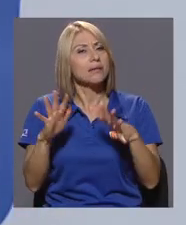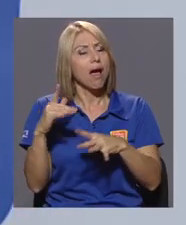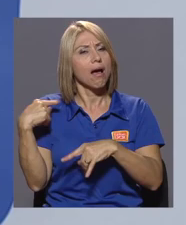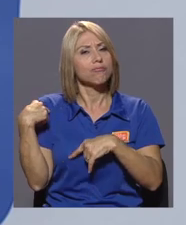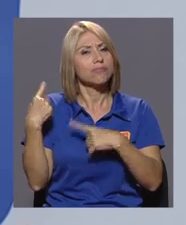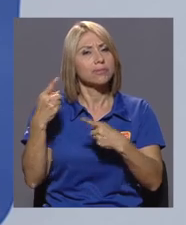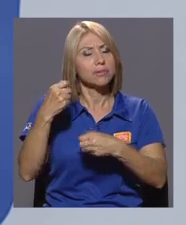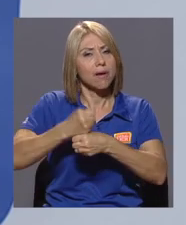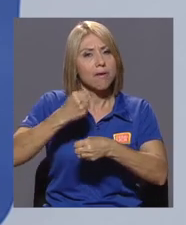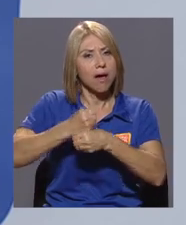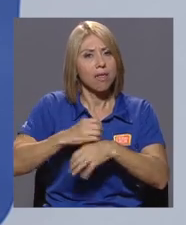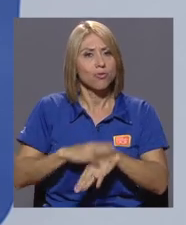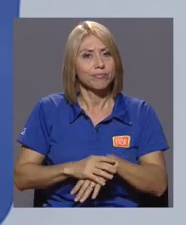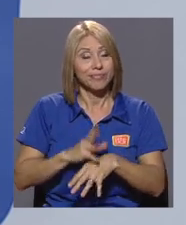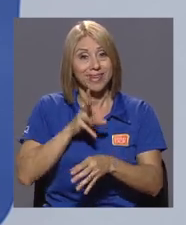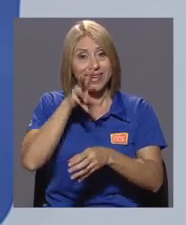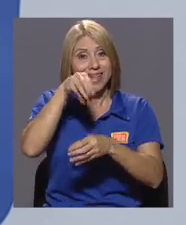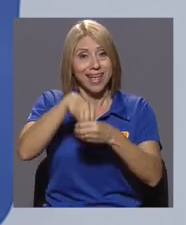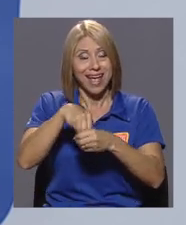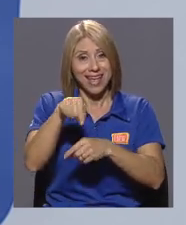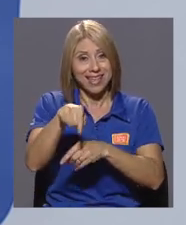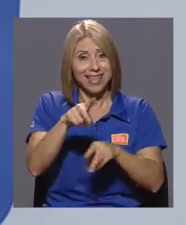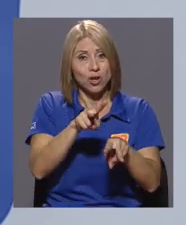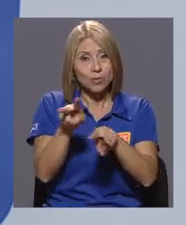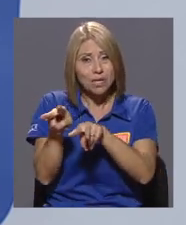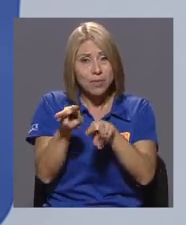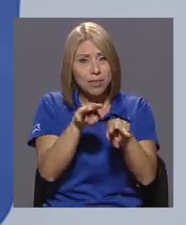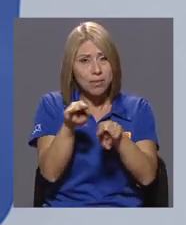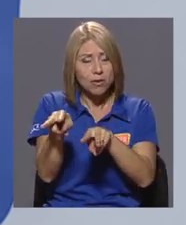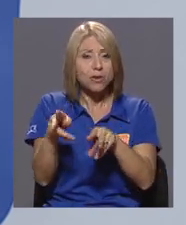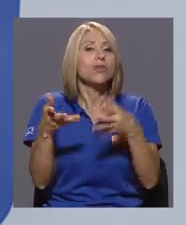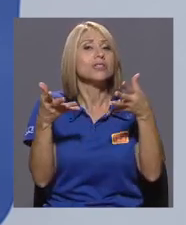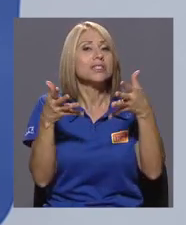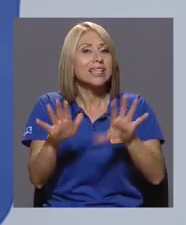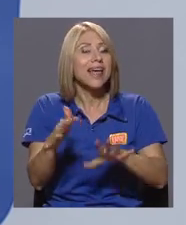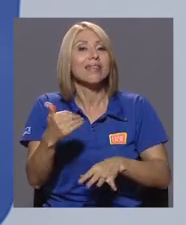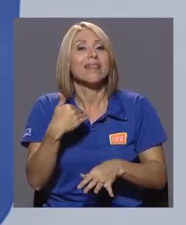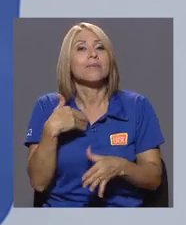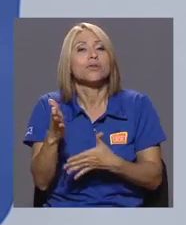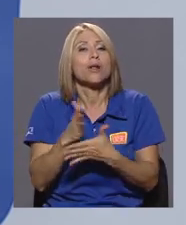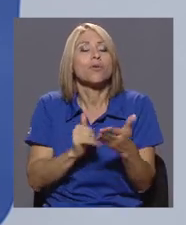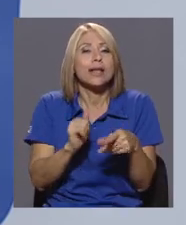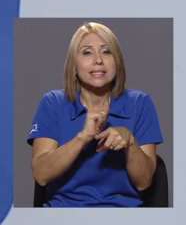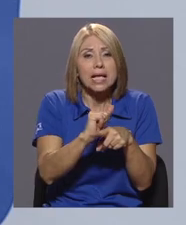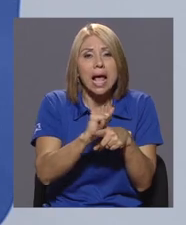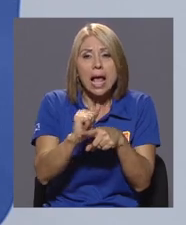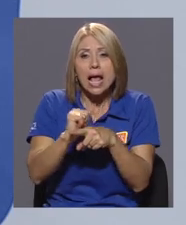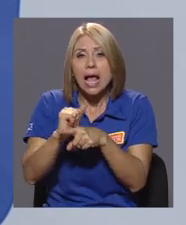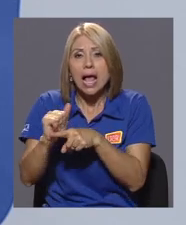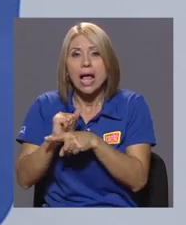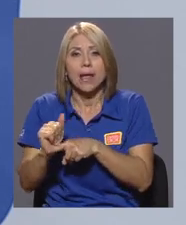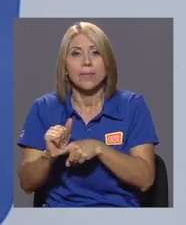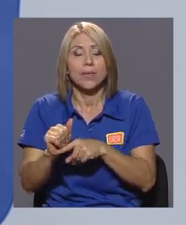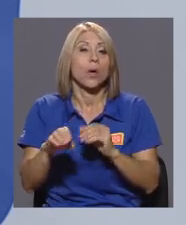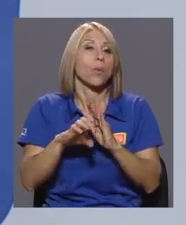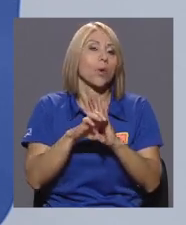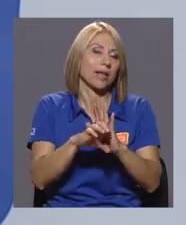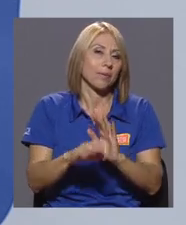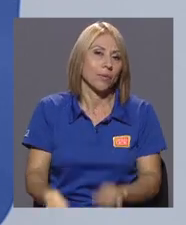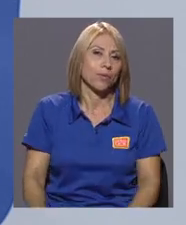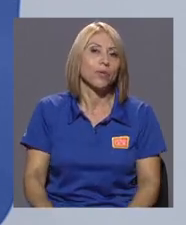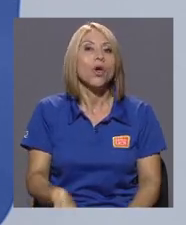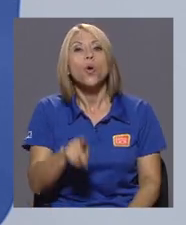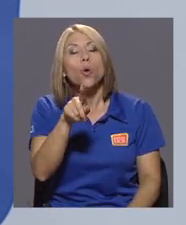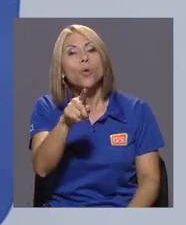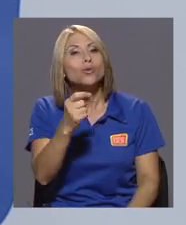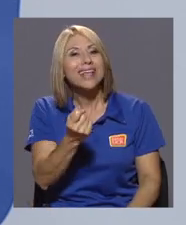trabajado y que están incorporadas en el observatorio hemos generado algunos algunas ya formaciones es decir mire entienda que lo que hace la dirección